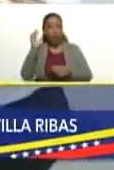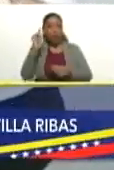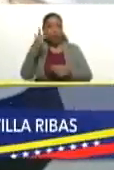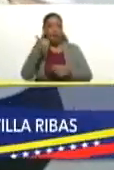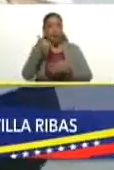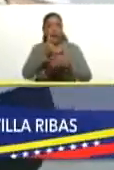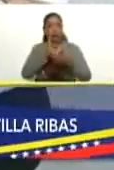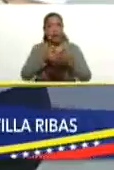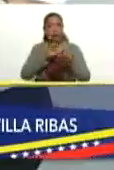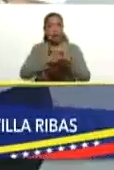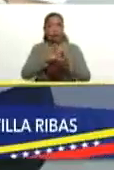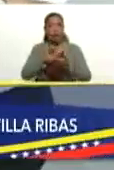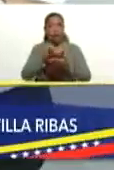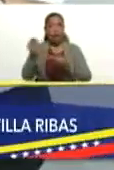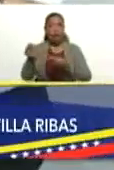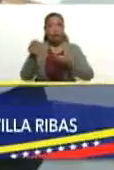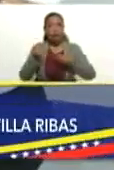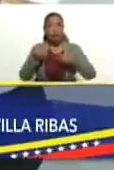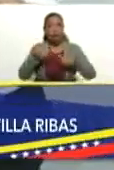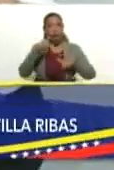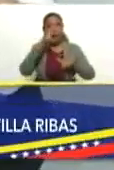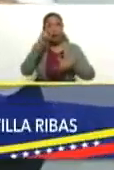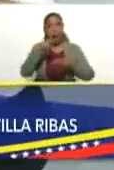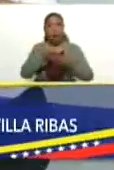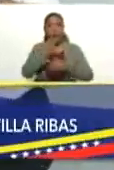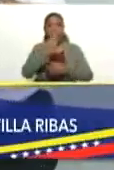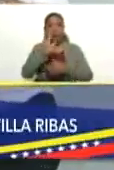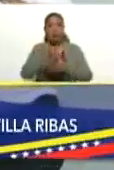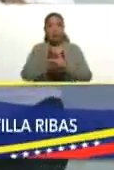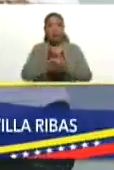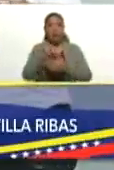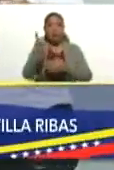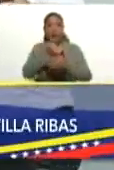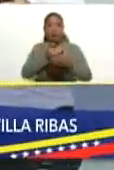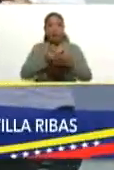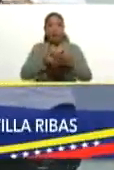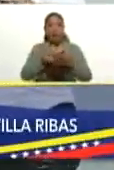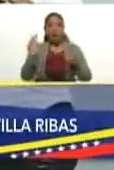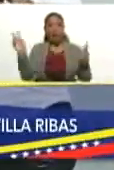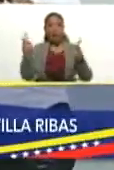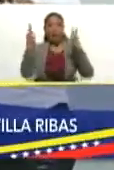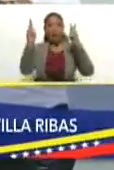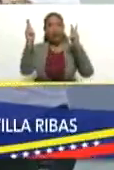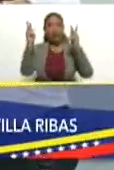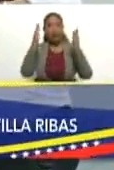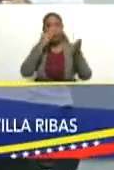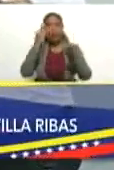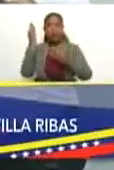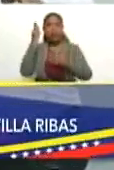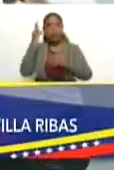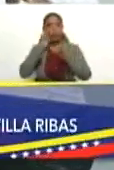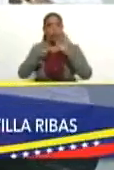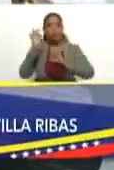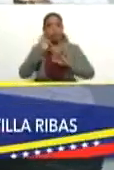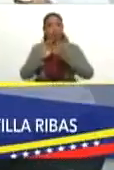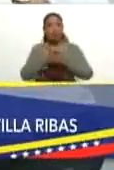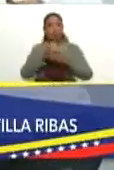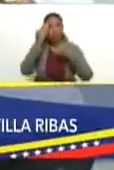línea estratégica que usted dictó para este año 2023, que son las líneas de la victoria estratégica. Elizabeth.